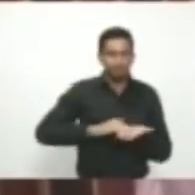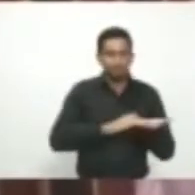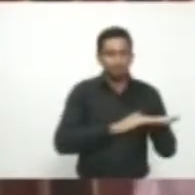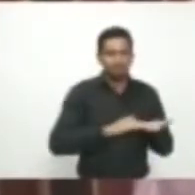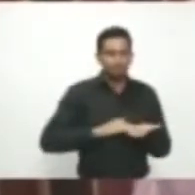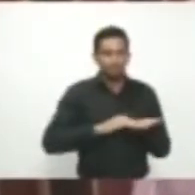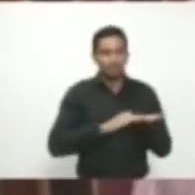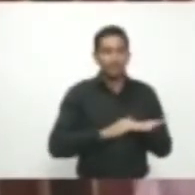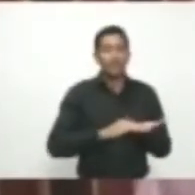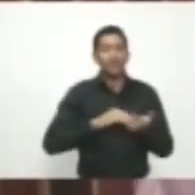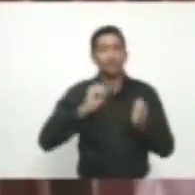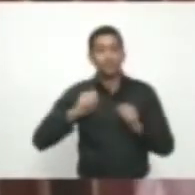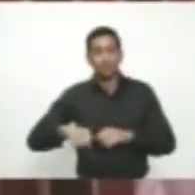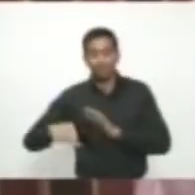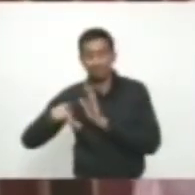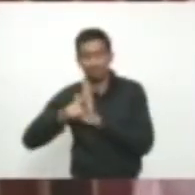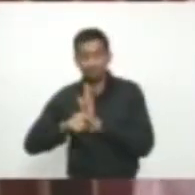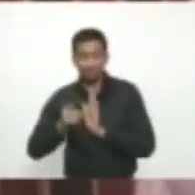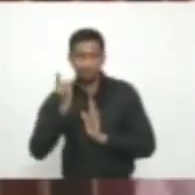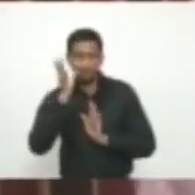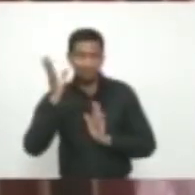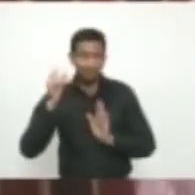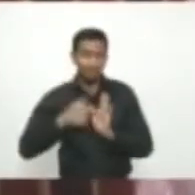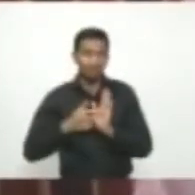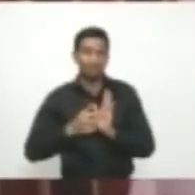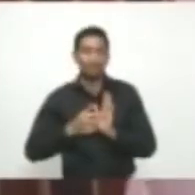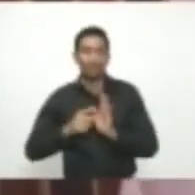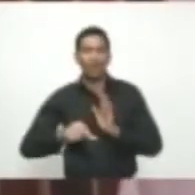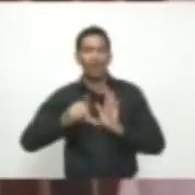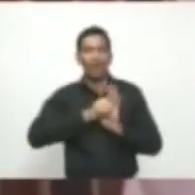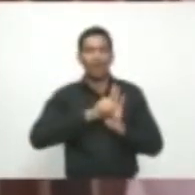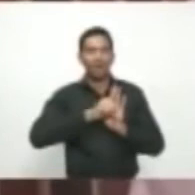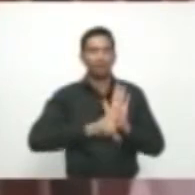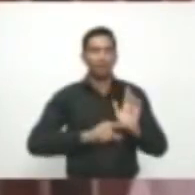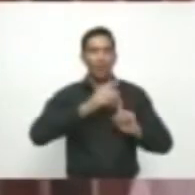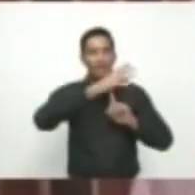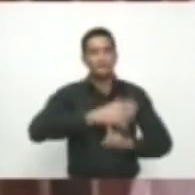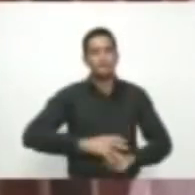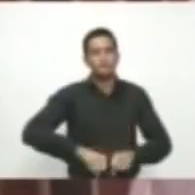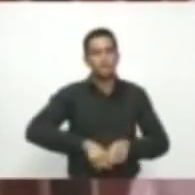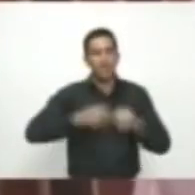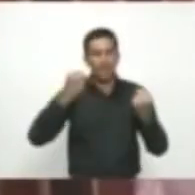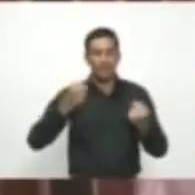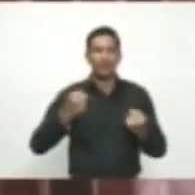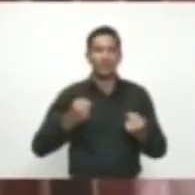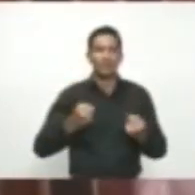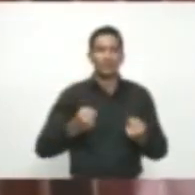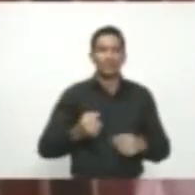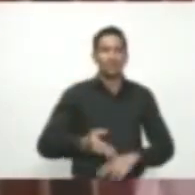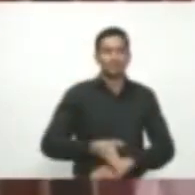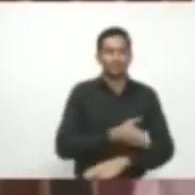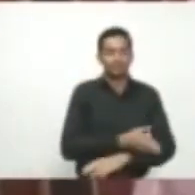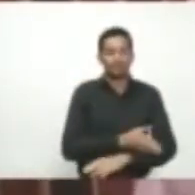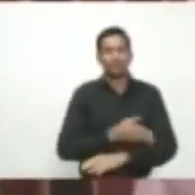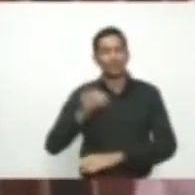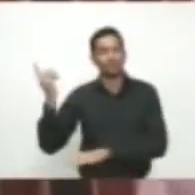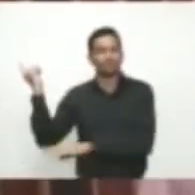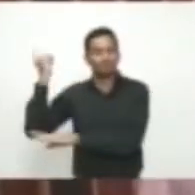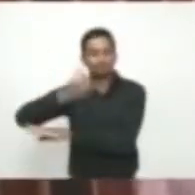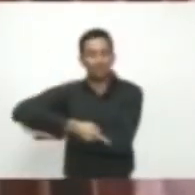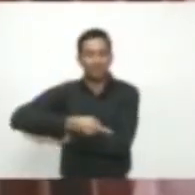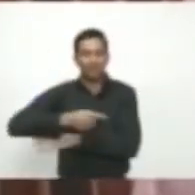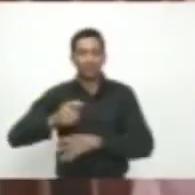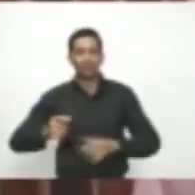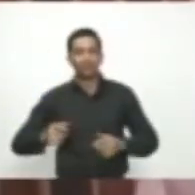conductas punibles cuando se viola flagrantemente la ley, en este caso un precedente jurisprudencial.